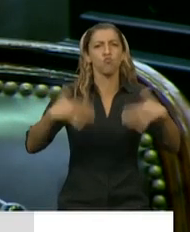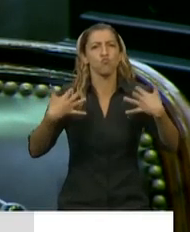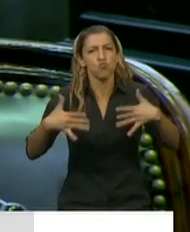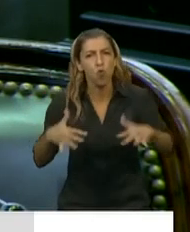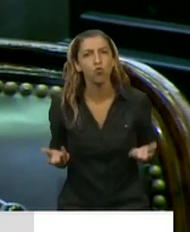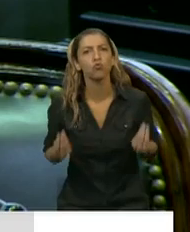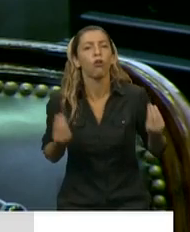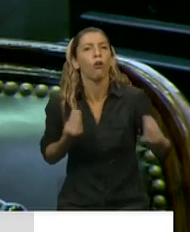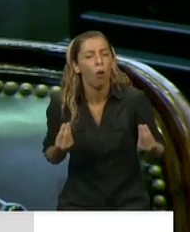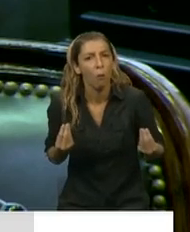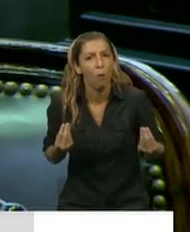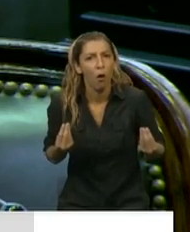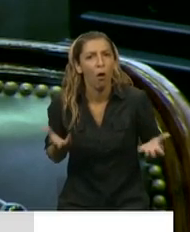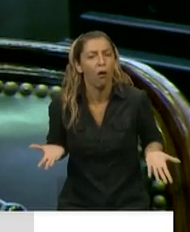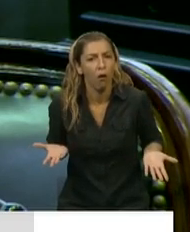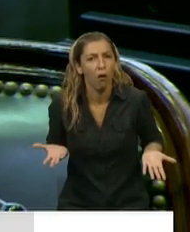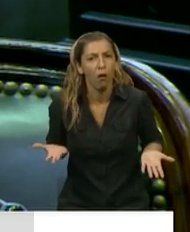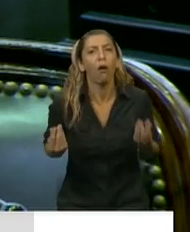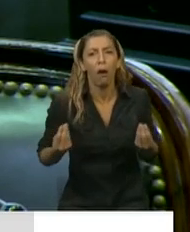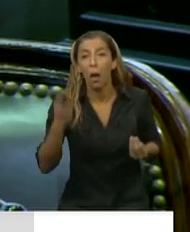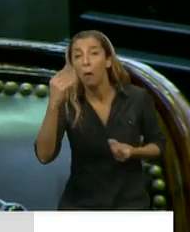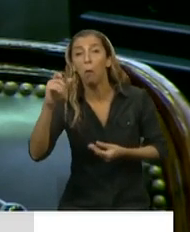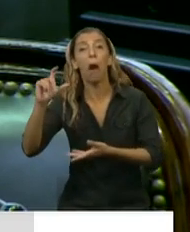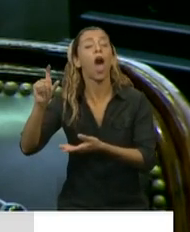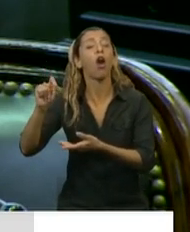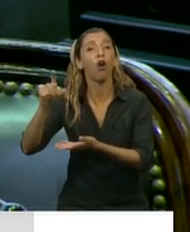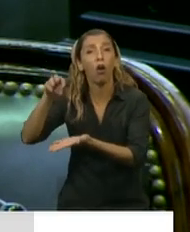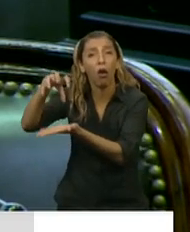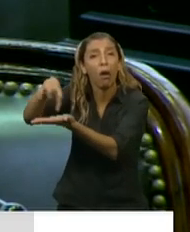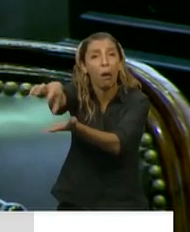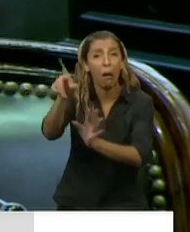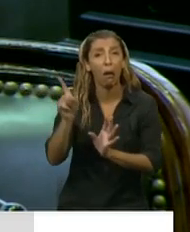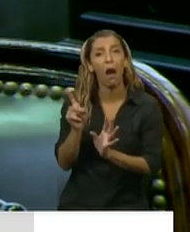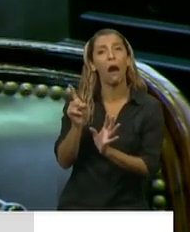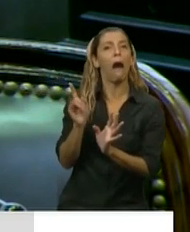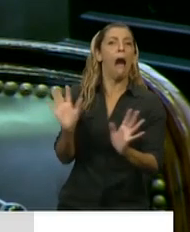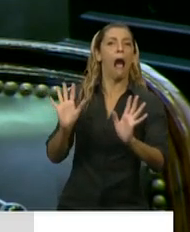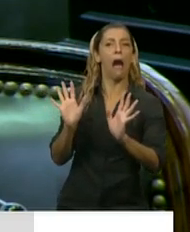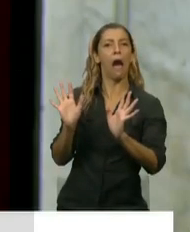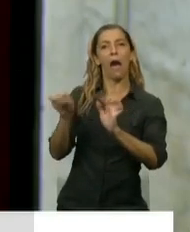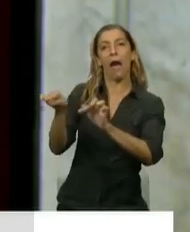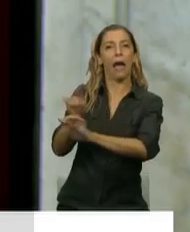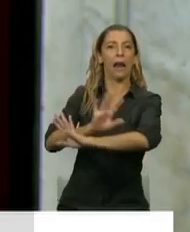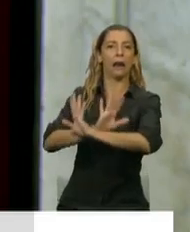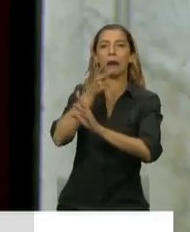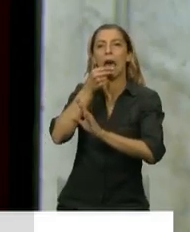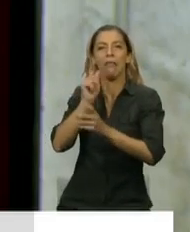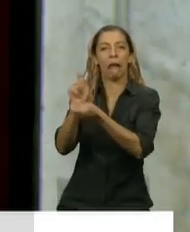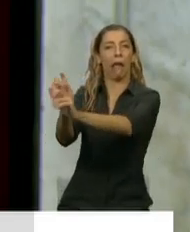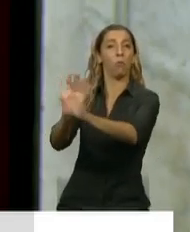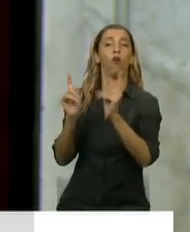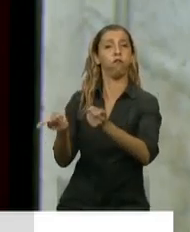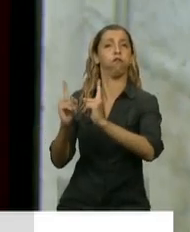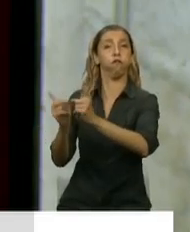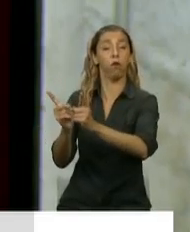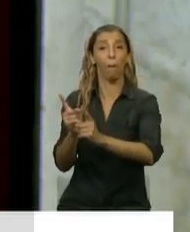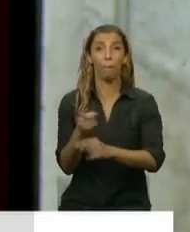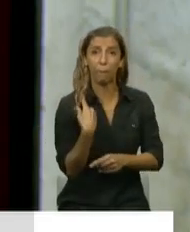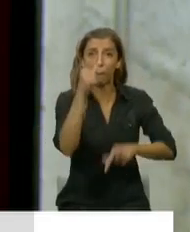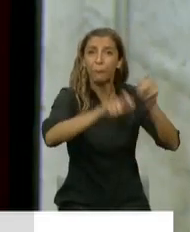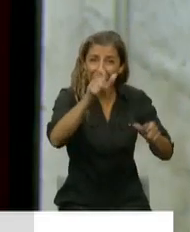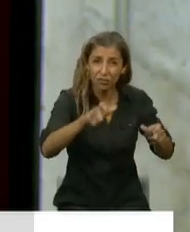25% del salario a las trabajadoras y los trabajadores a cientos de miles era histórico. Era histórico, eso dijo el presidente, que